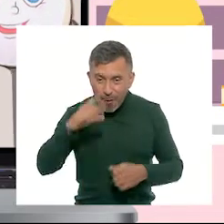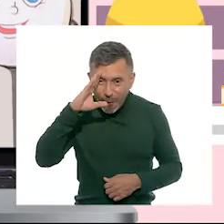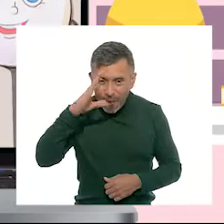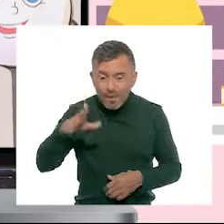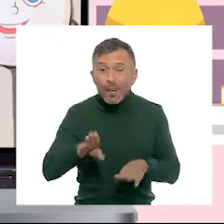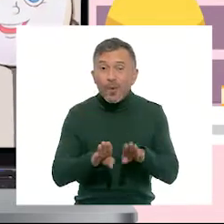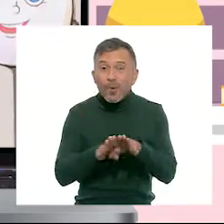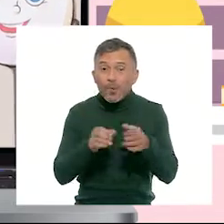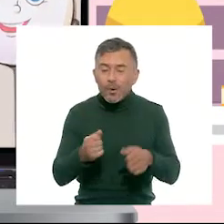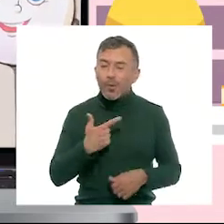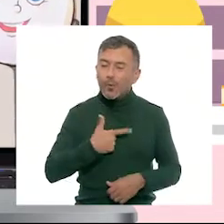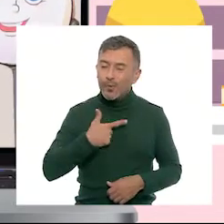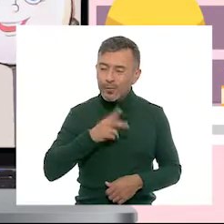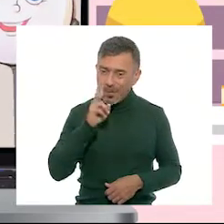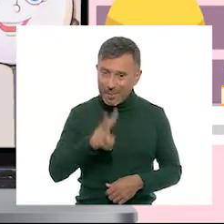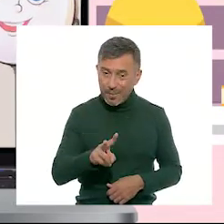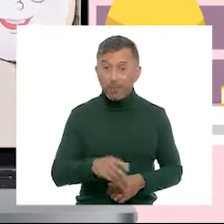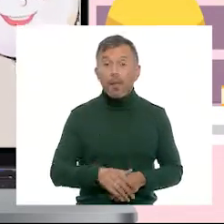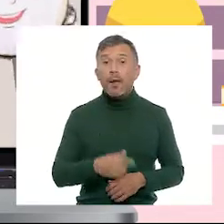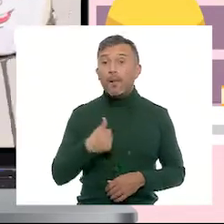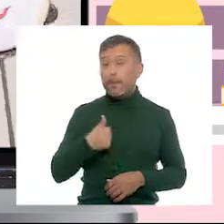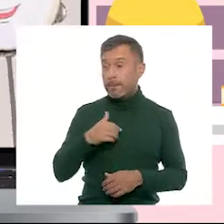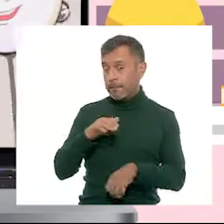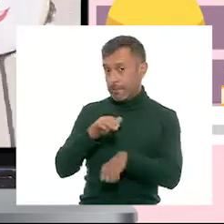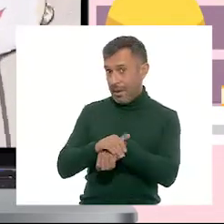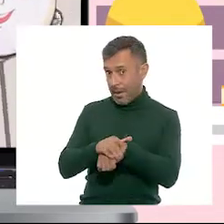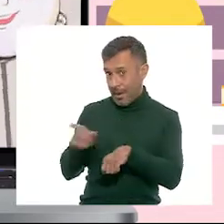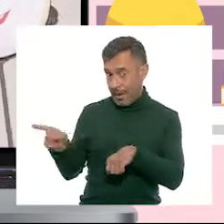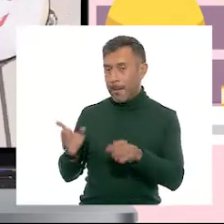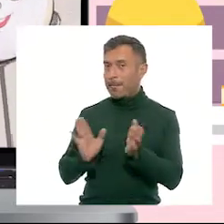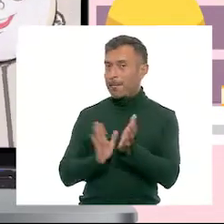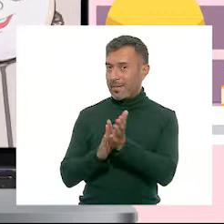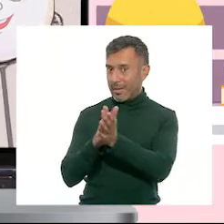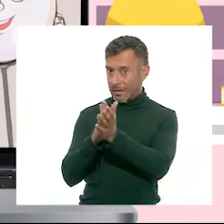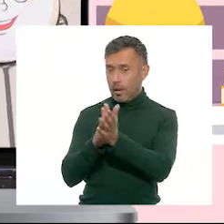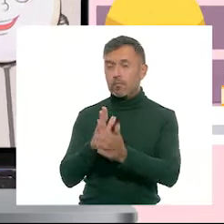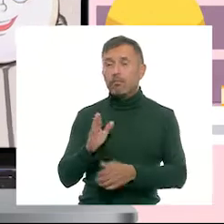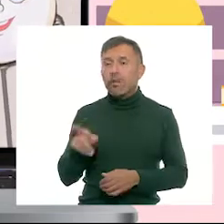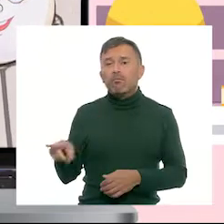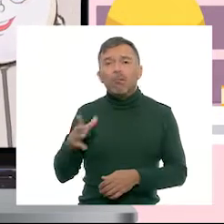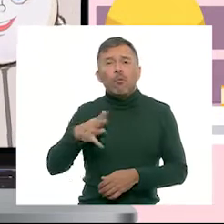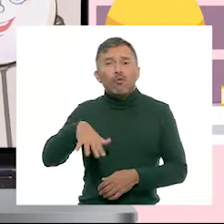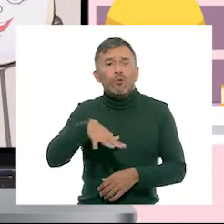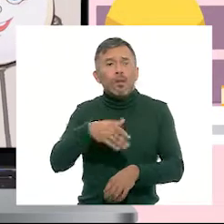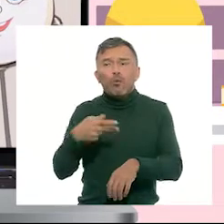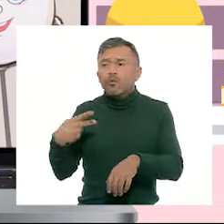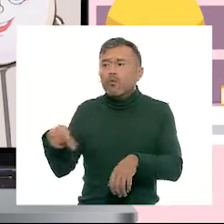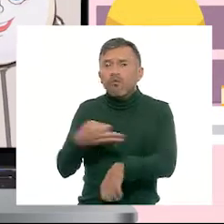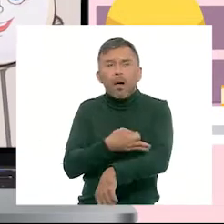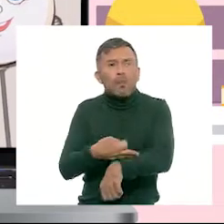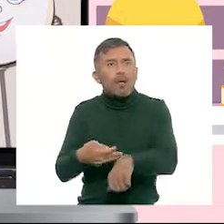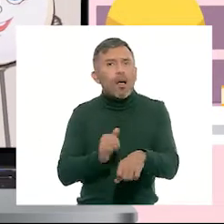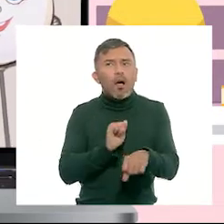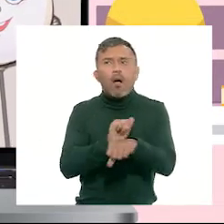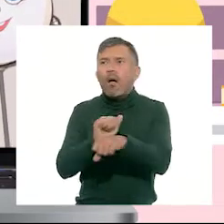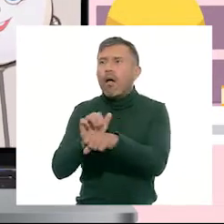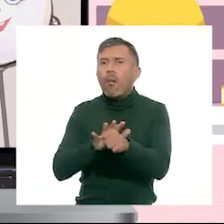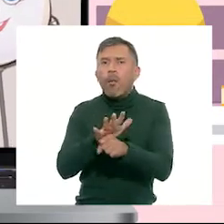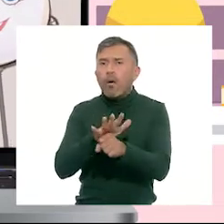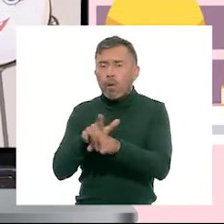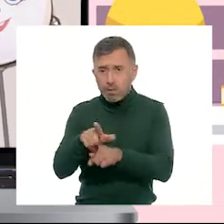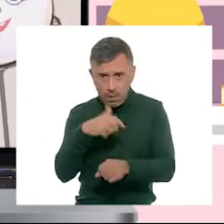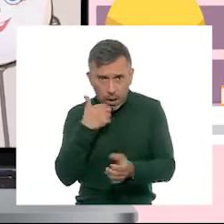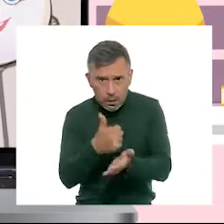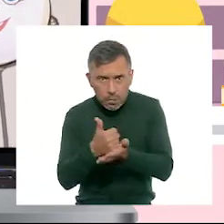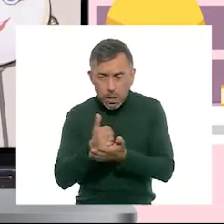saludarte. Quiero presentarte a mi amiga Pandereta. Estamos en busca de su familia. ¿Nos ayudas? ¡Claro que sí! Mi